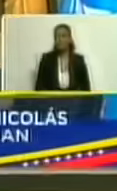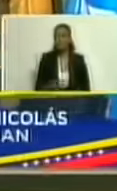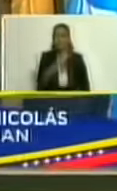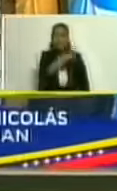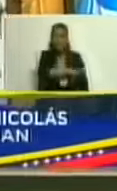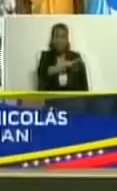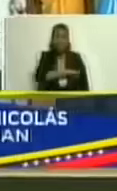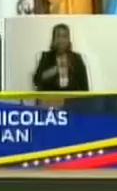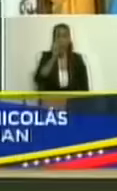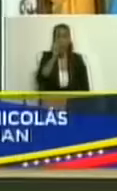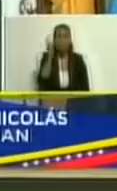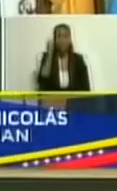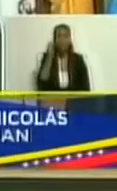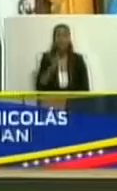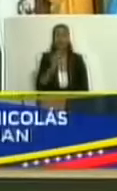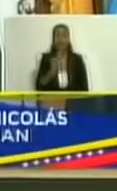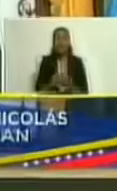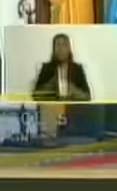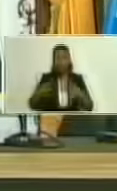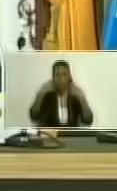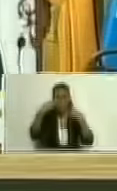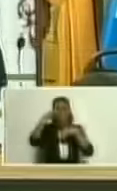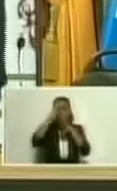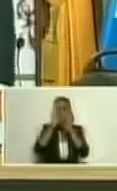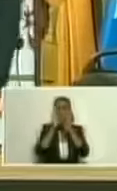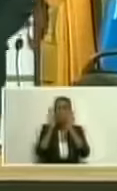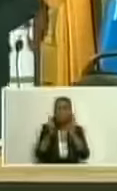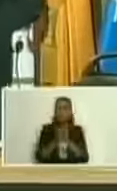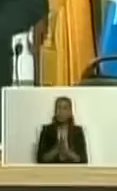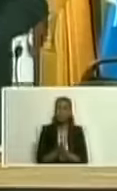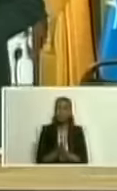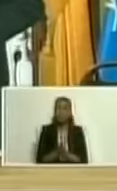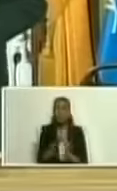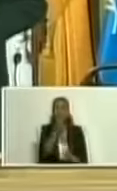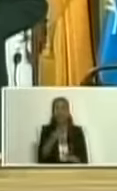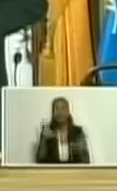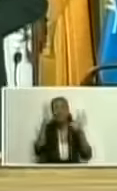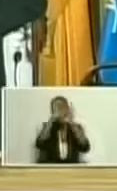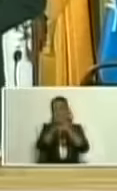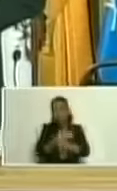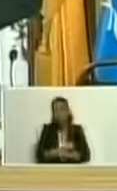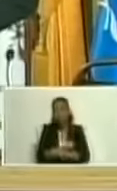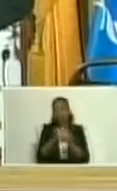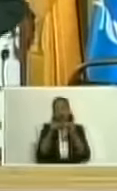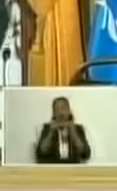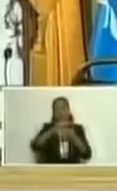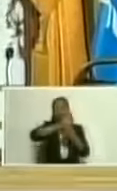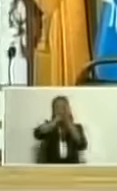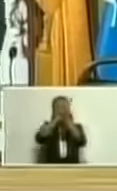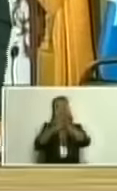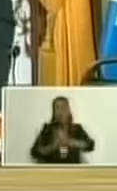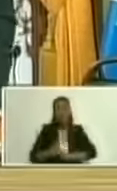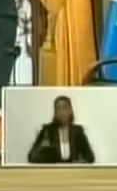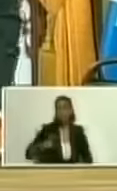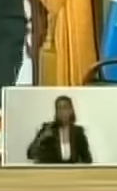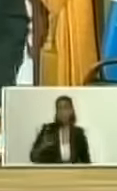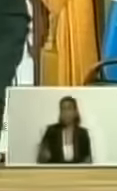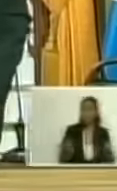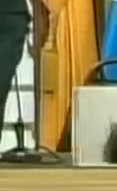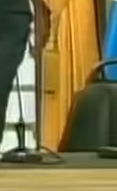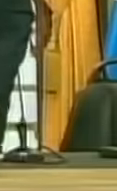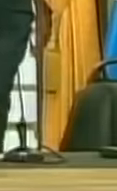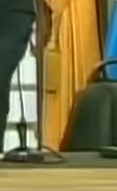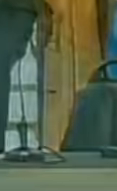Señoras y señores, por su amable atención, muchas gracias y muy buenas noches. Ha concluido el acto. Han sido